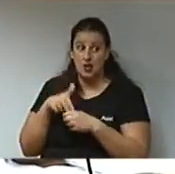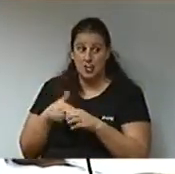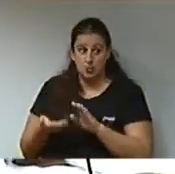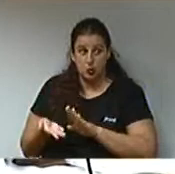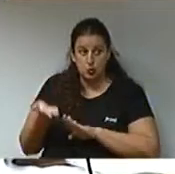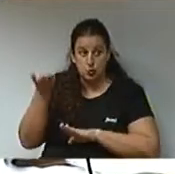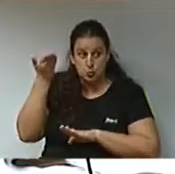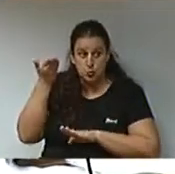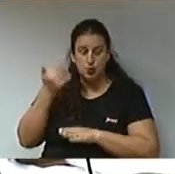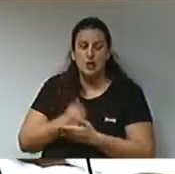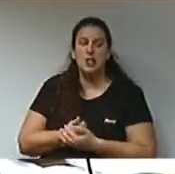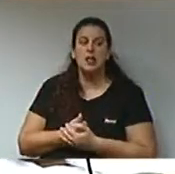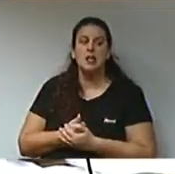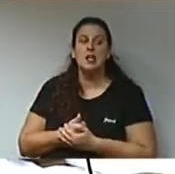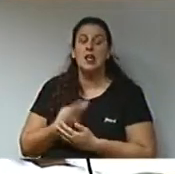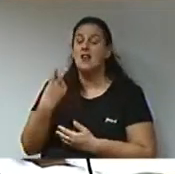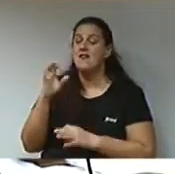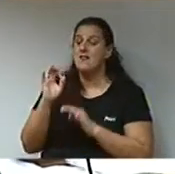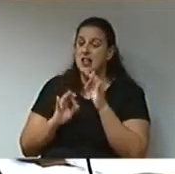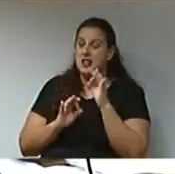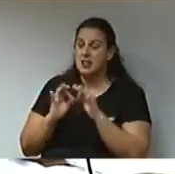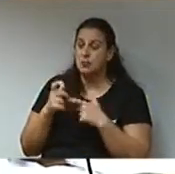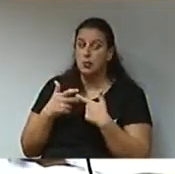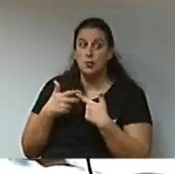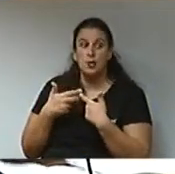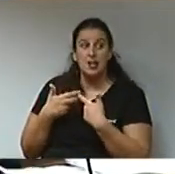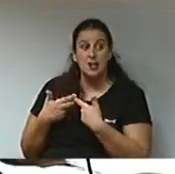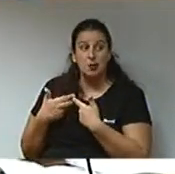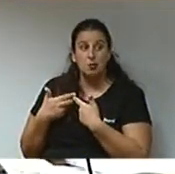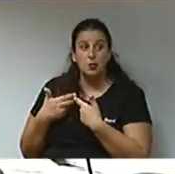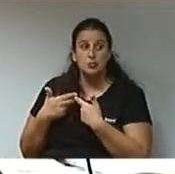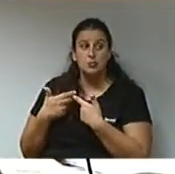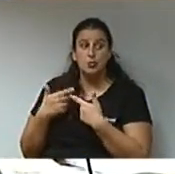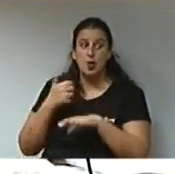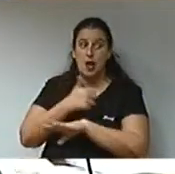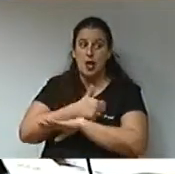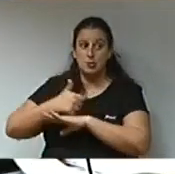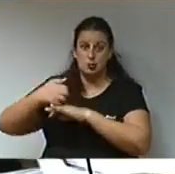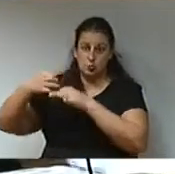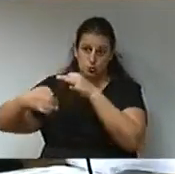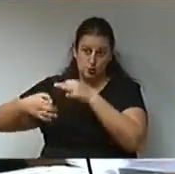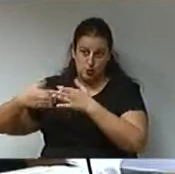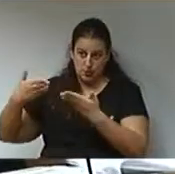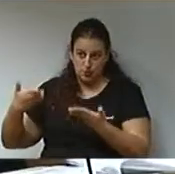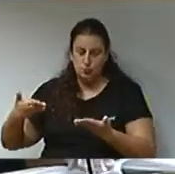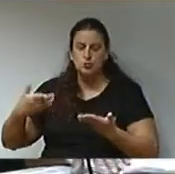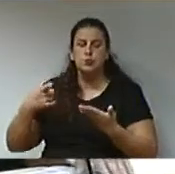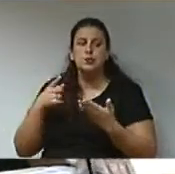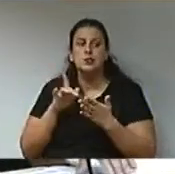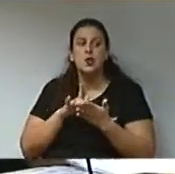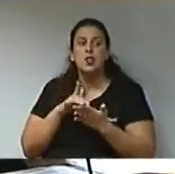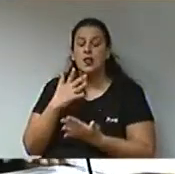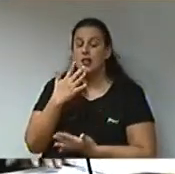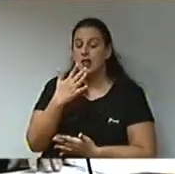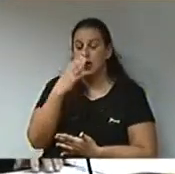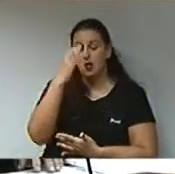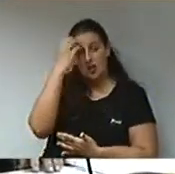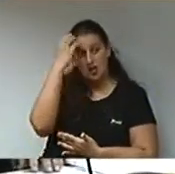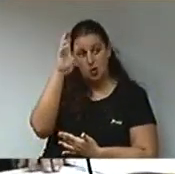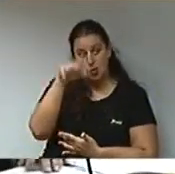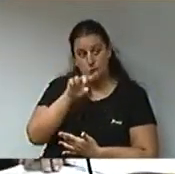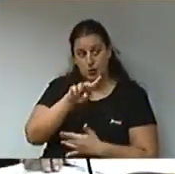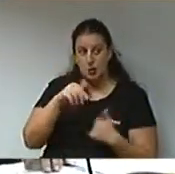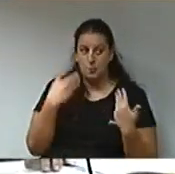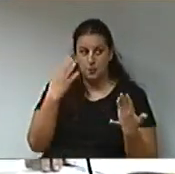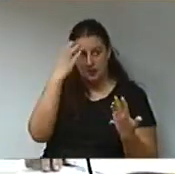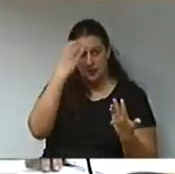el céntimo sanitario, subieron un 20% el impuesto de actos jurídicos. Eso fue el 5 de enero del 12, regalo de Reyes. Y el